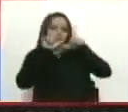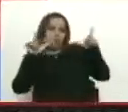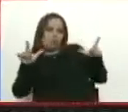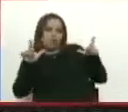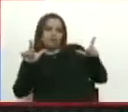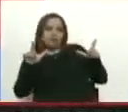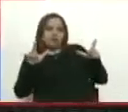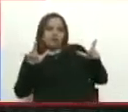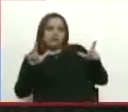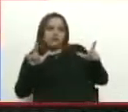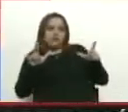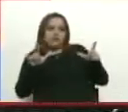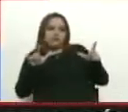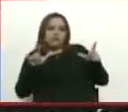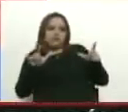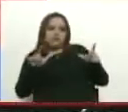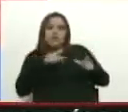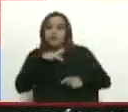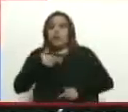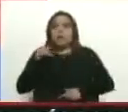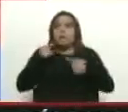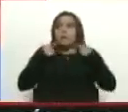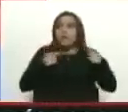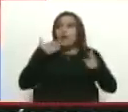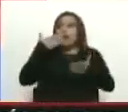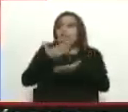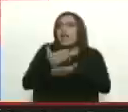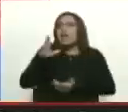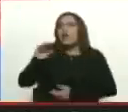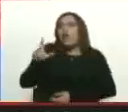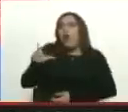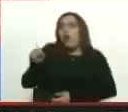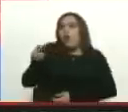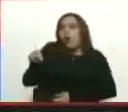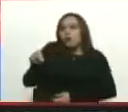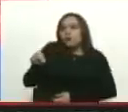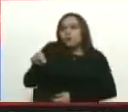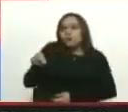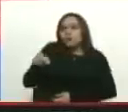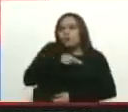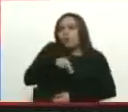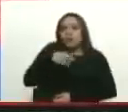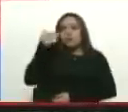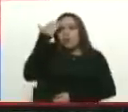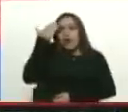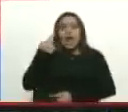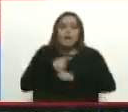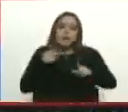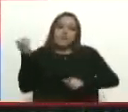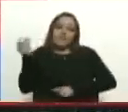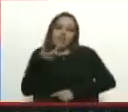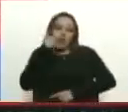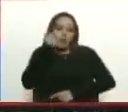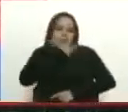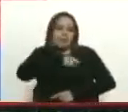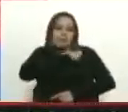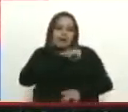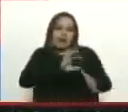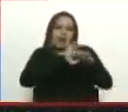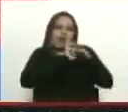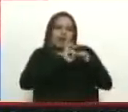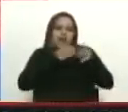Colón. Si no, nosotros estuviéramos perdidos. No supiéramos dónde estamos, pero Colón vino, pues, de la mano de los